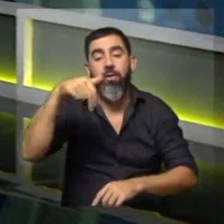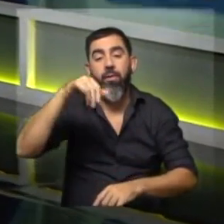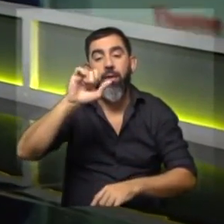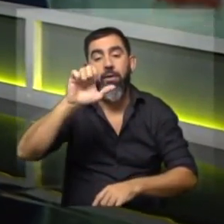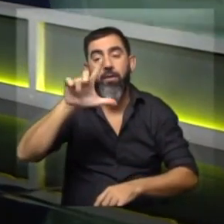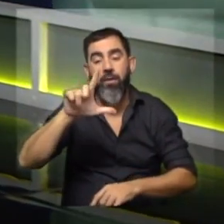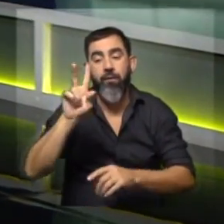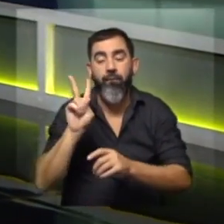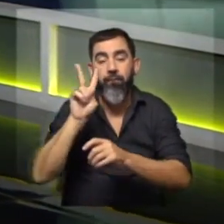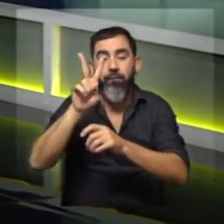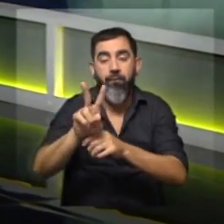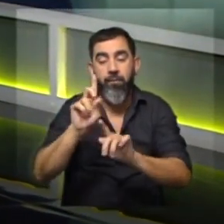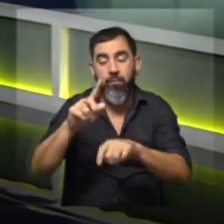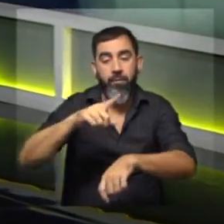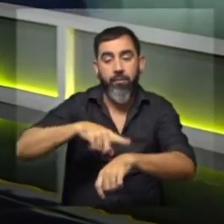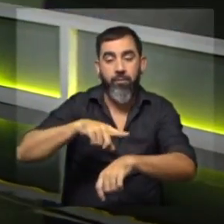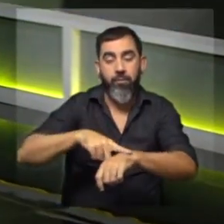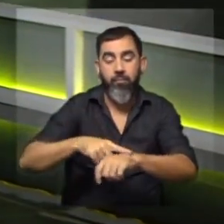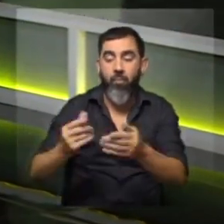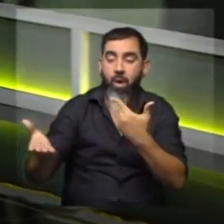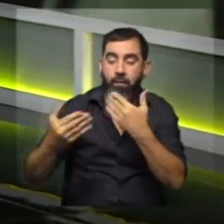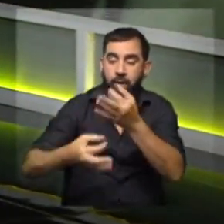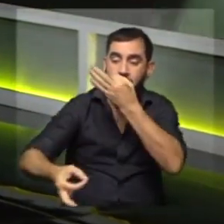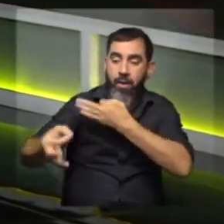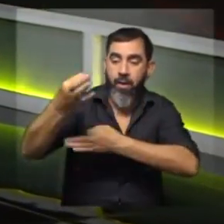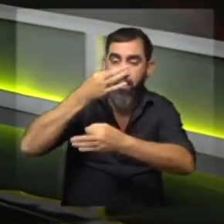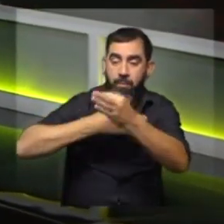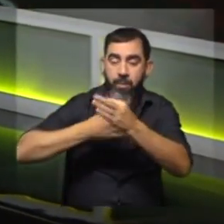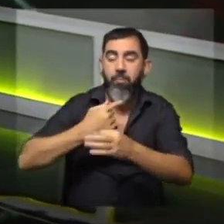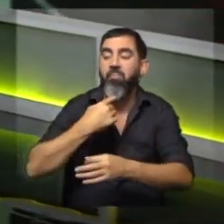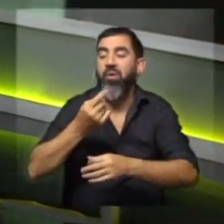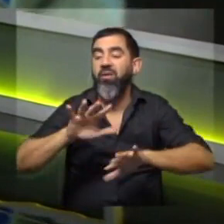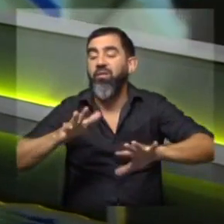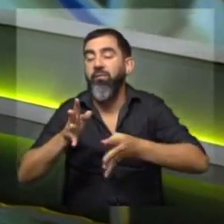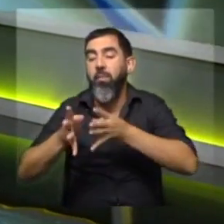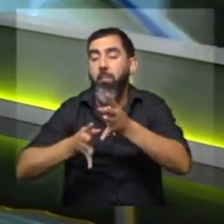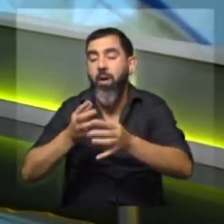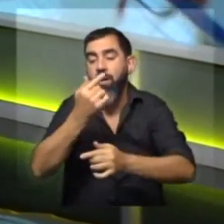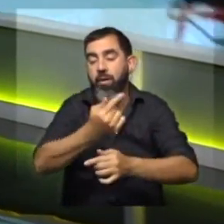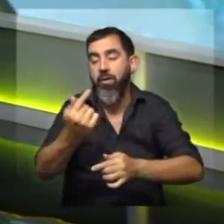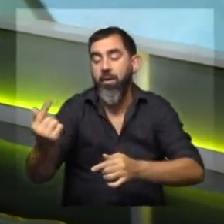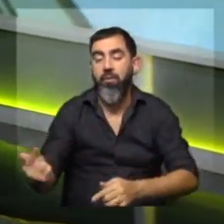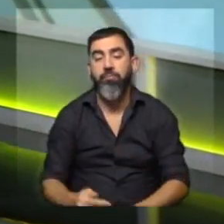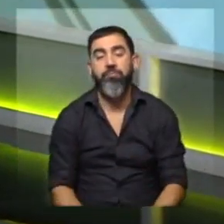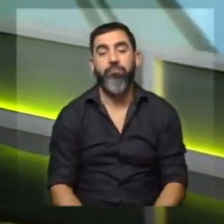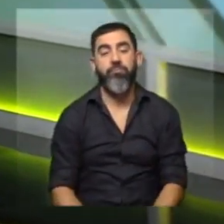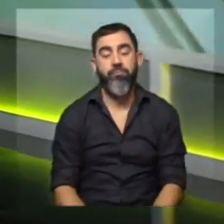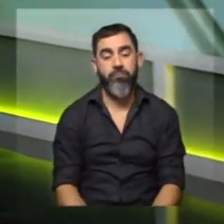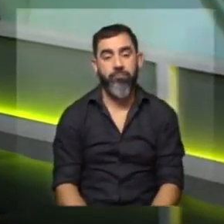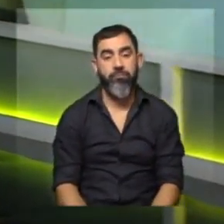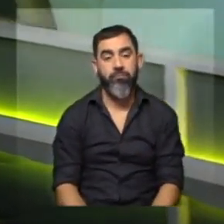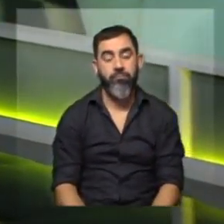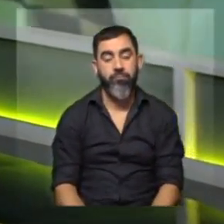este recorrido y este tiempo que se tomaron en explicarnos la utilidad y el funcionamiento de cada uno de estos